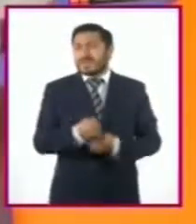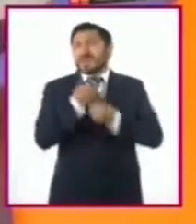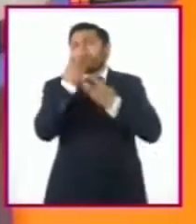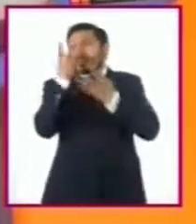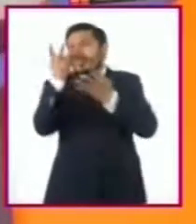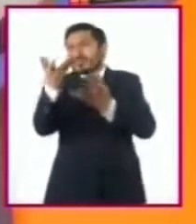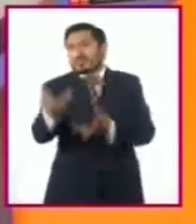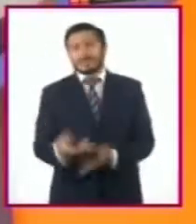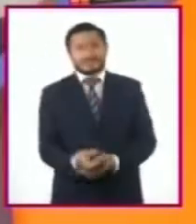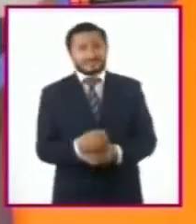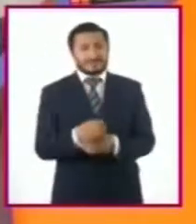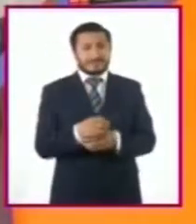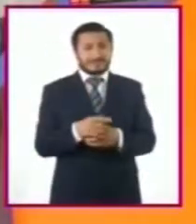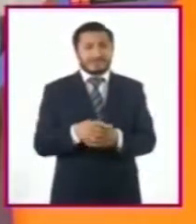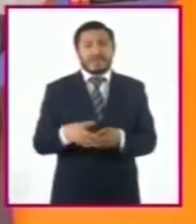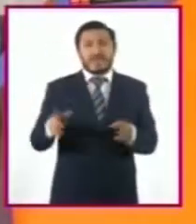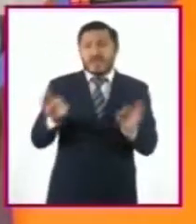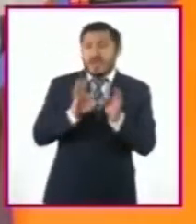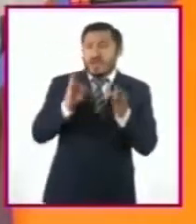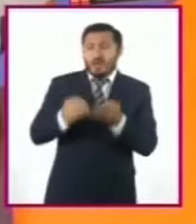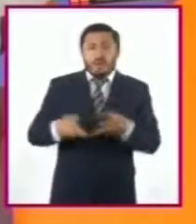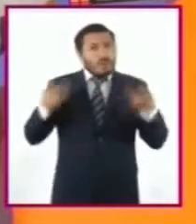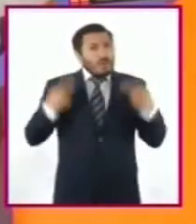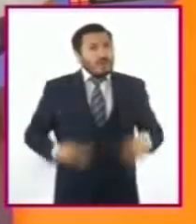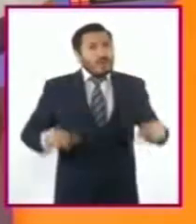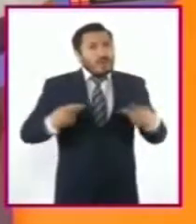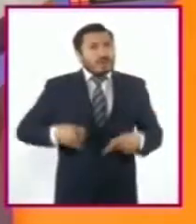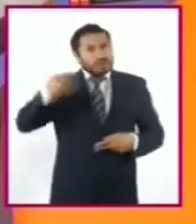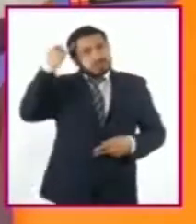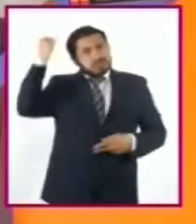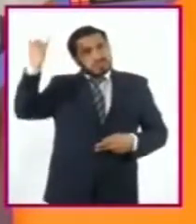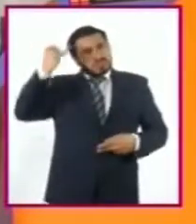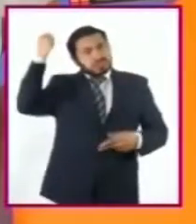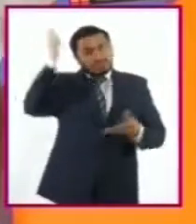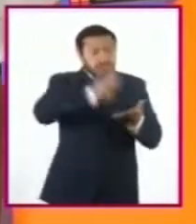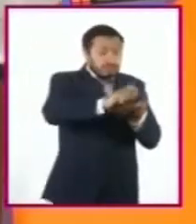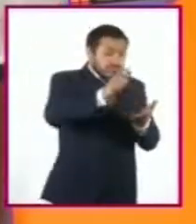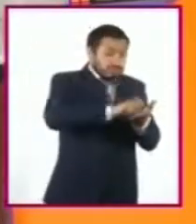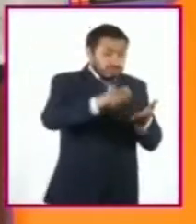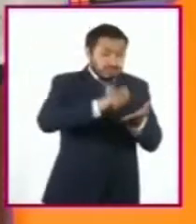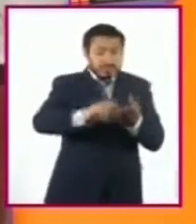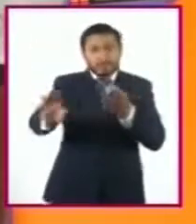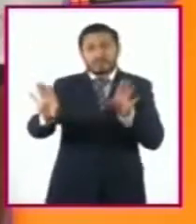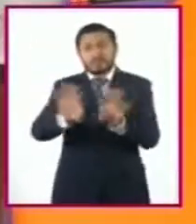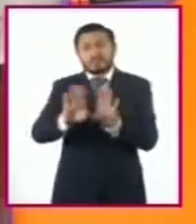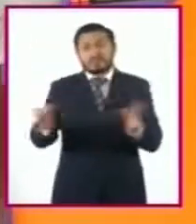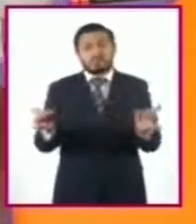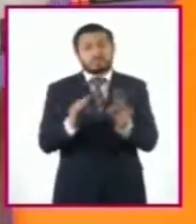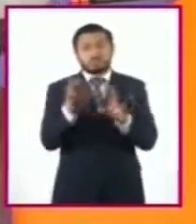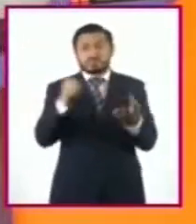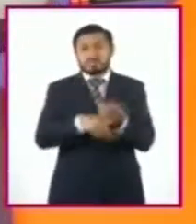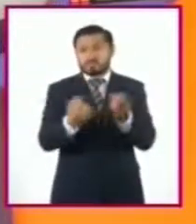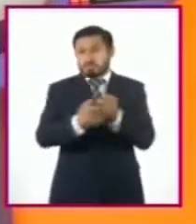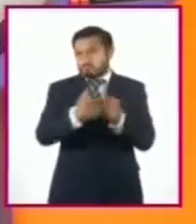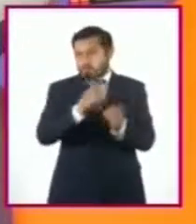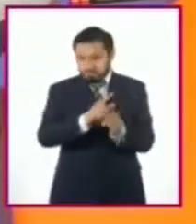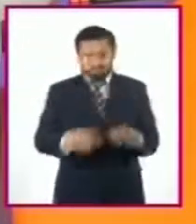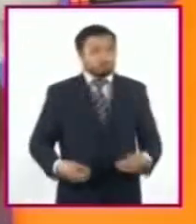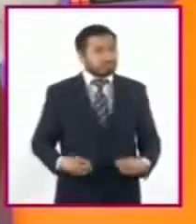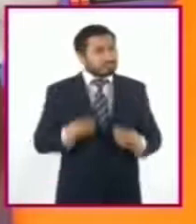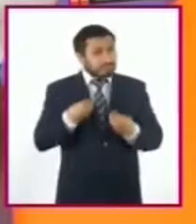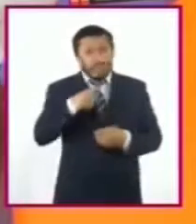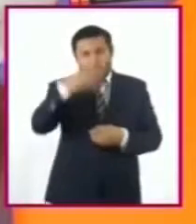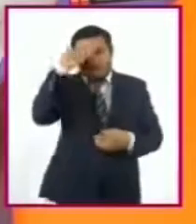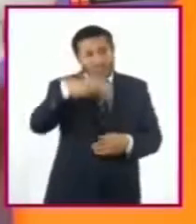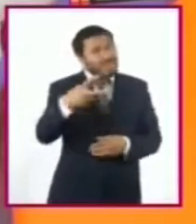muchos autores plasman sus ideas acerca de temas que afectan a la sociedad en la que viven. ¿Sabías todo